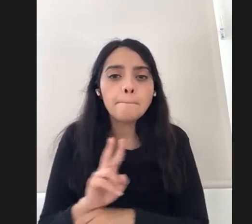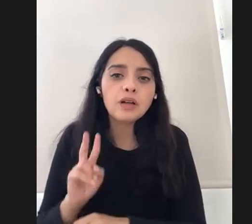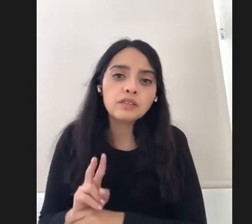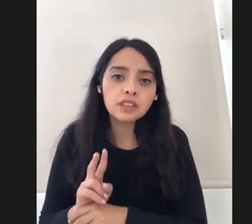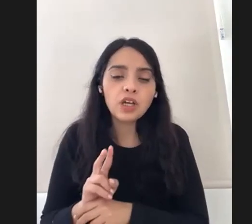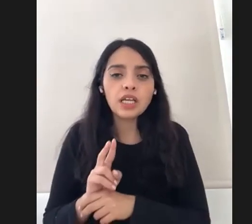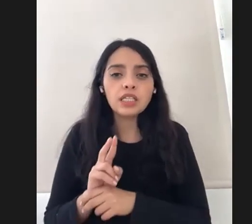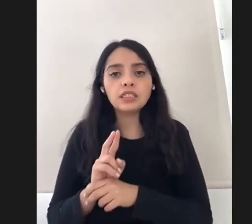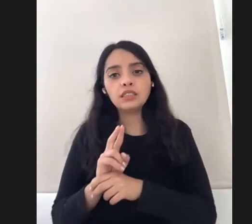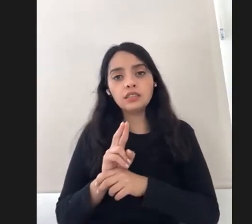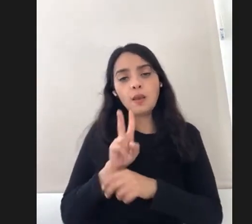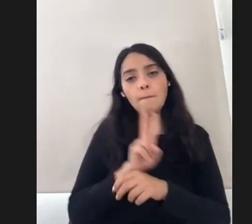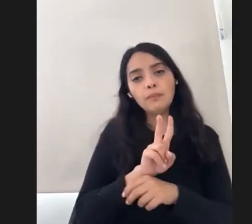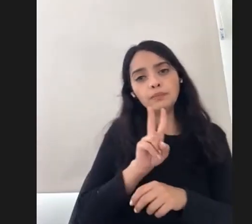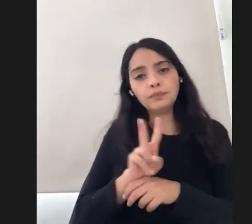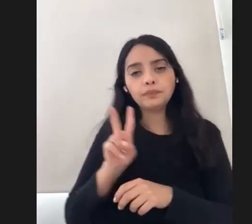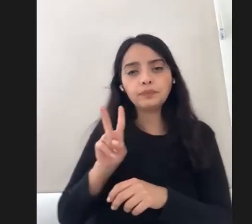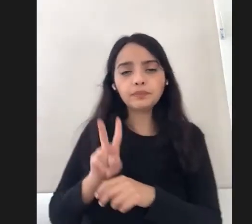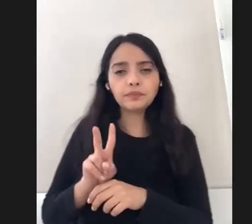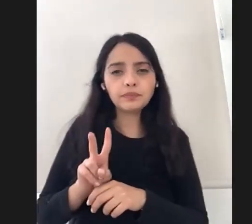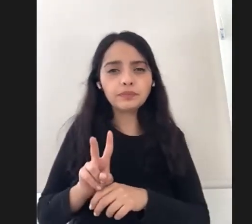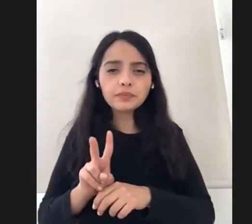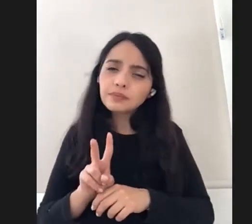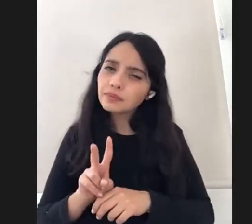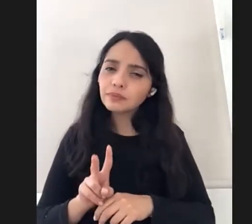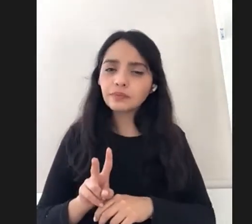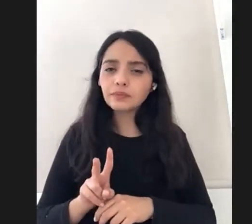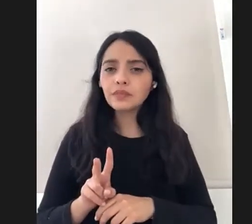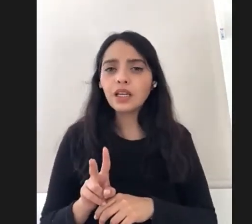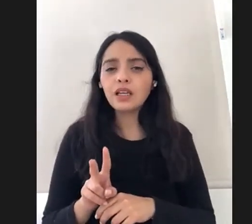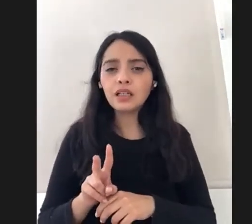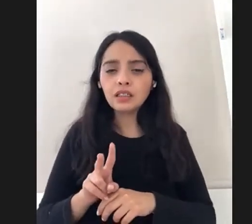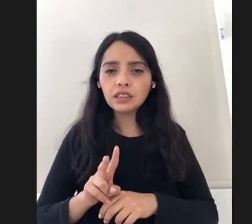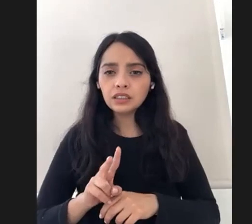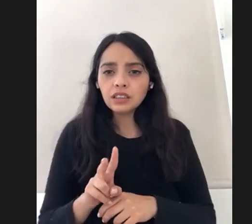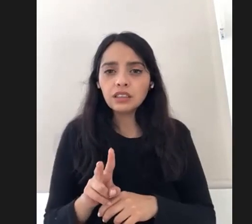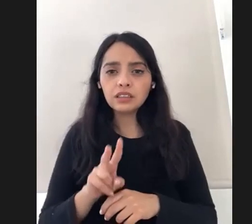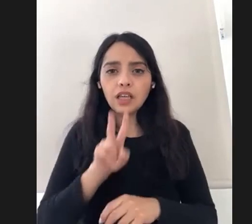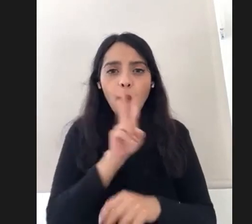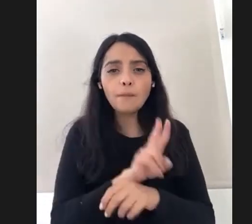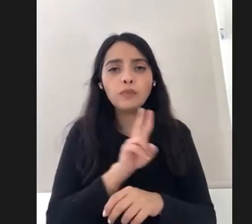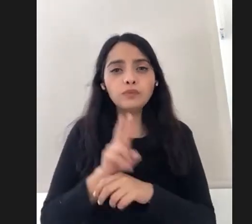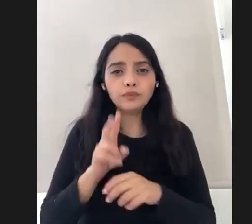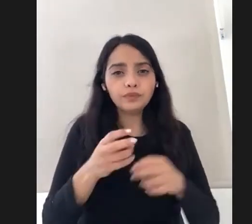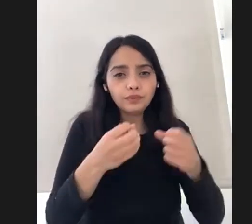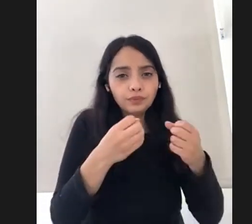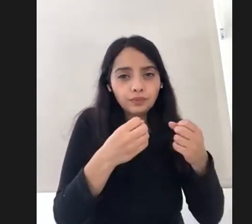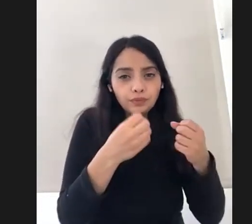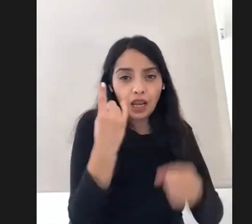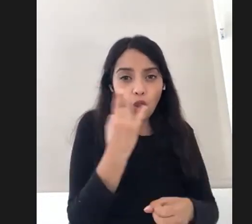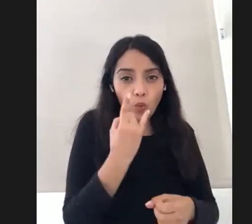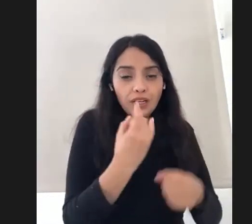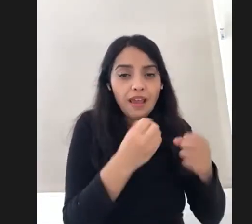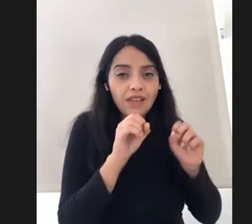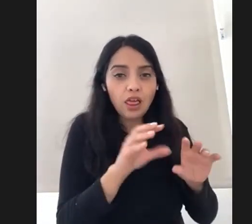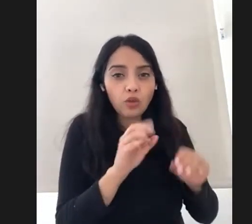los profesores y profesoras que han estudiado educación básica y que después estudiaron educación especial. A ver cómo han mejorado